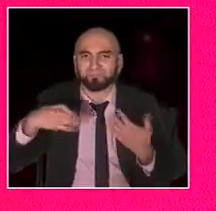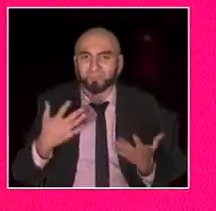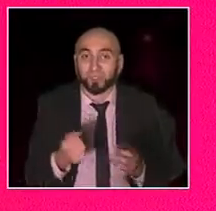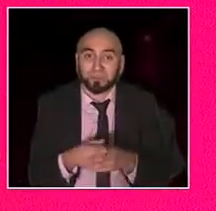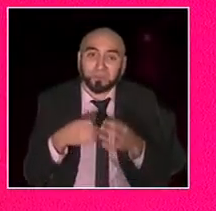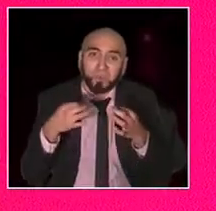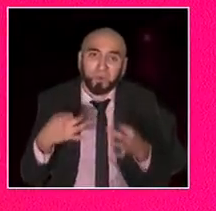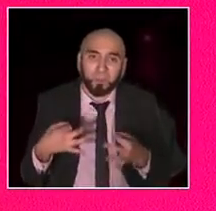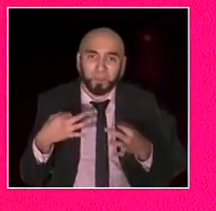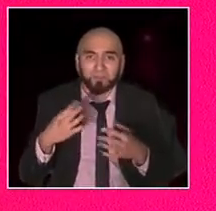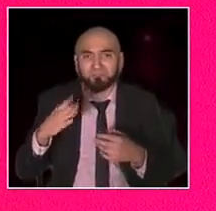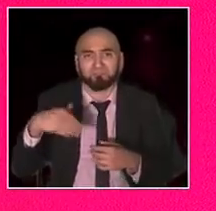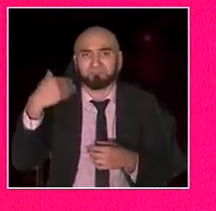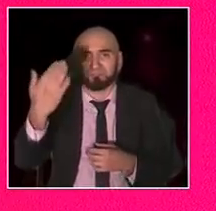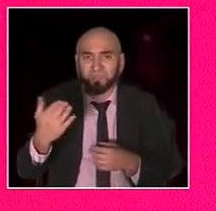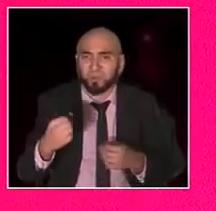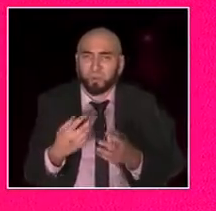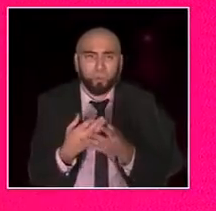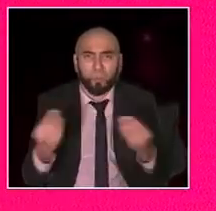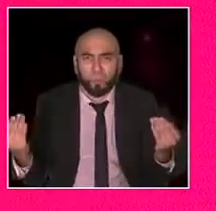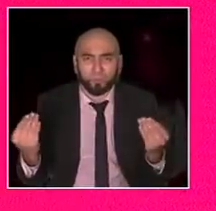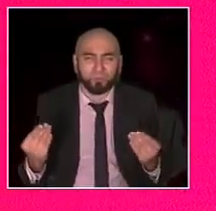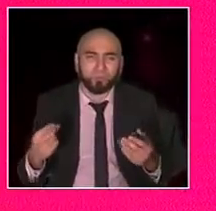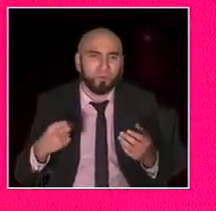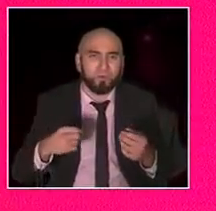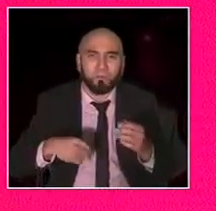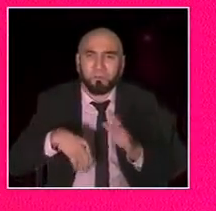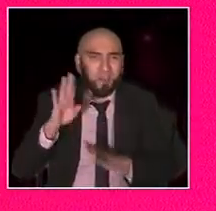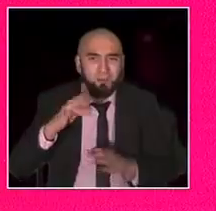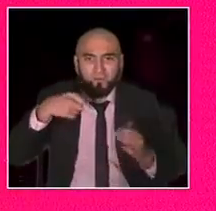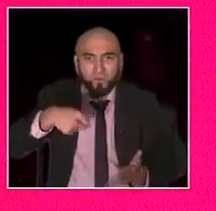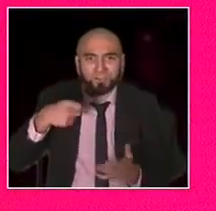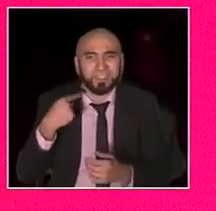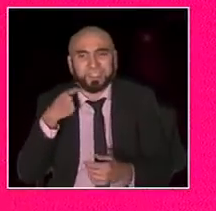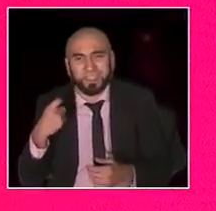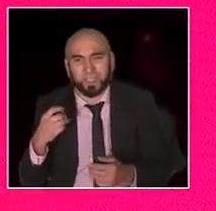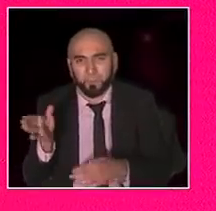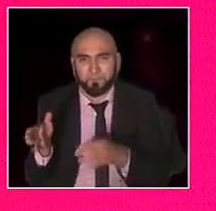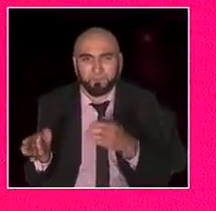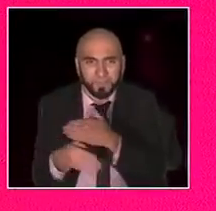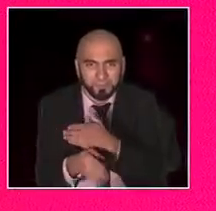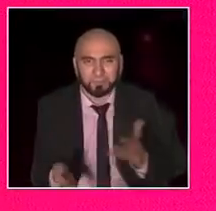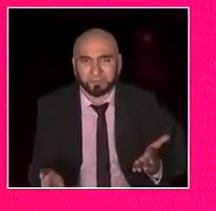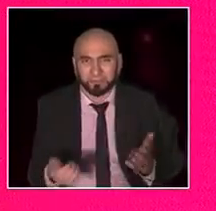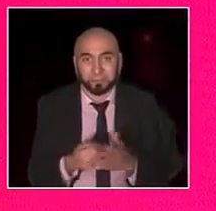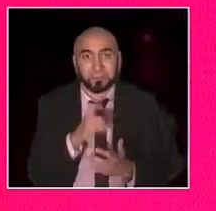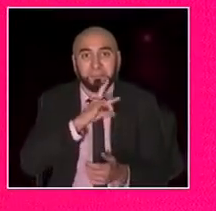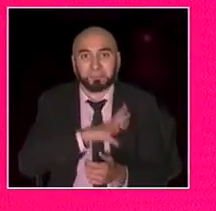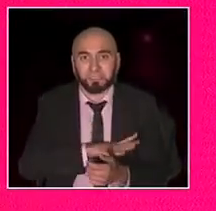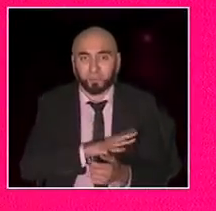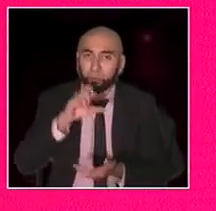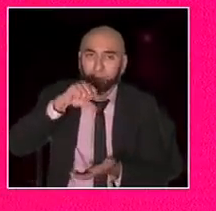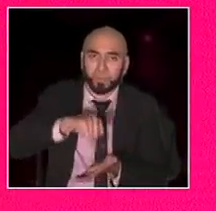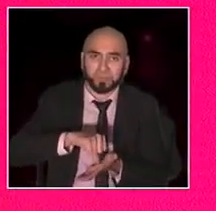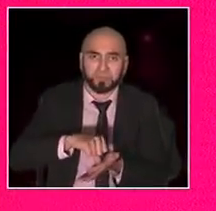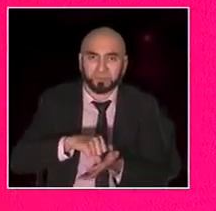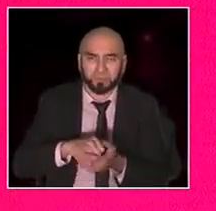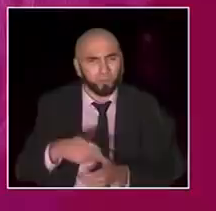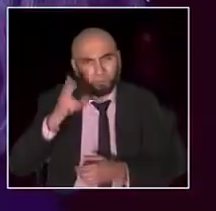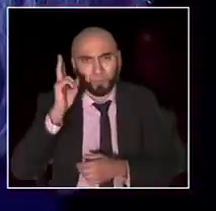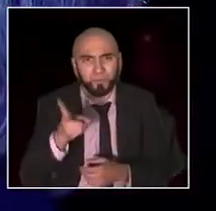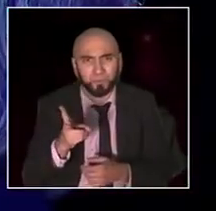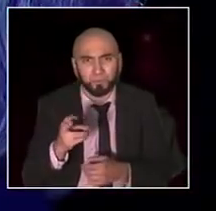bolsas plásticas que peces en los océanos del mundo. Chile fue el primer país, o dentro de los primeros países, que prohibió la bolsa plástica, que toma un